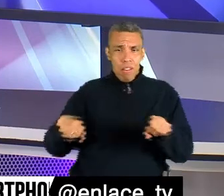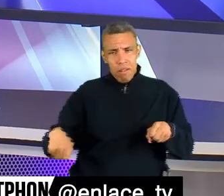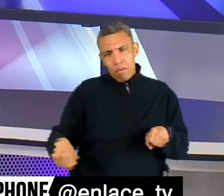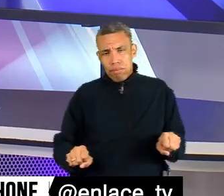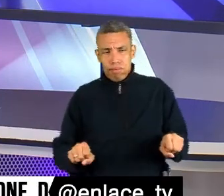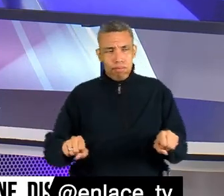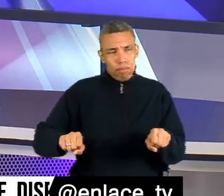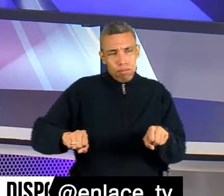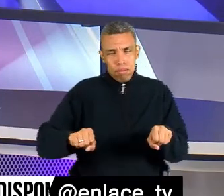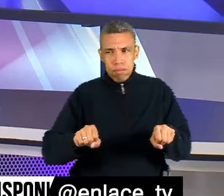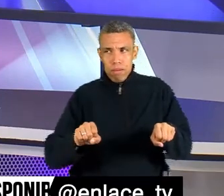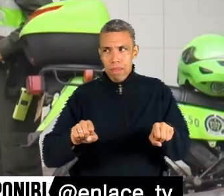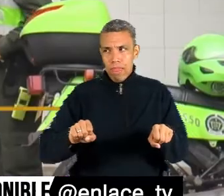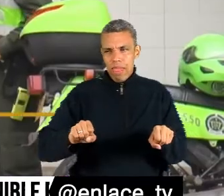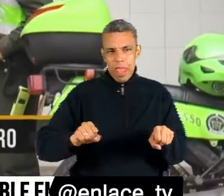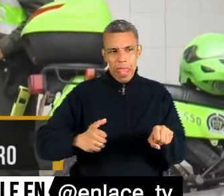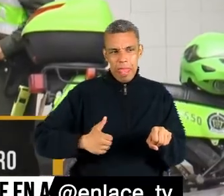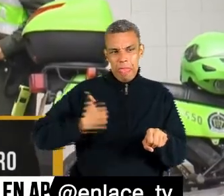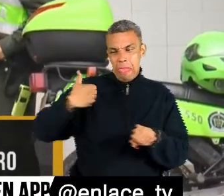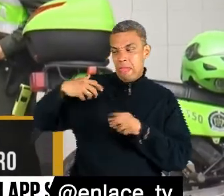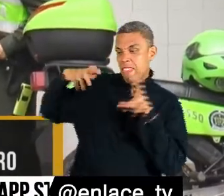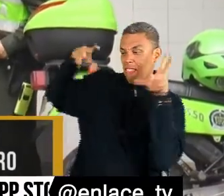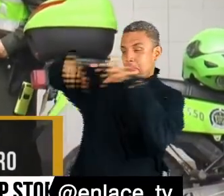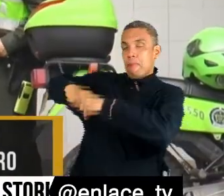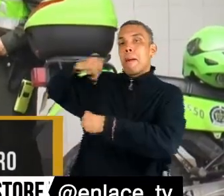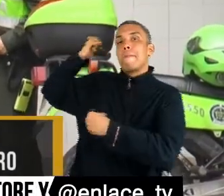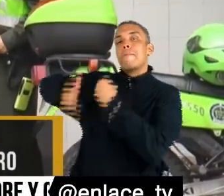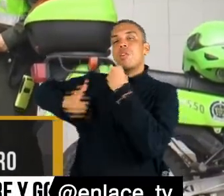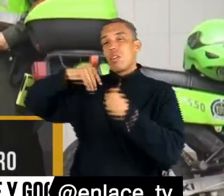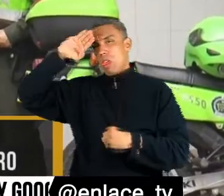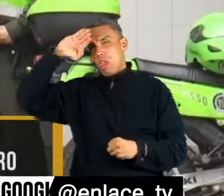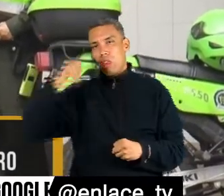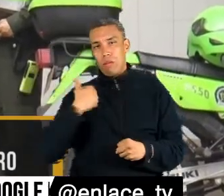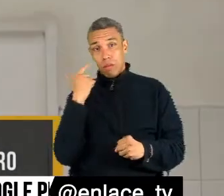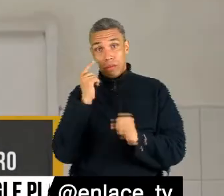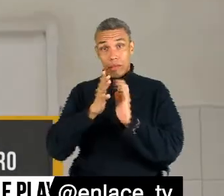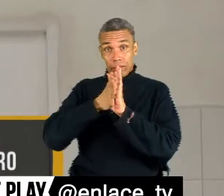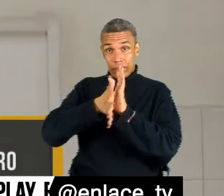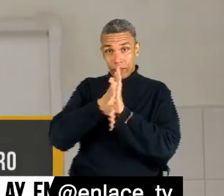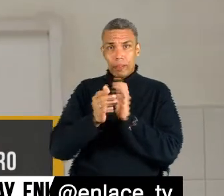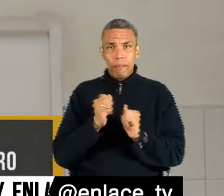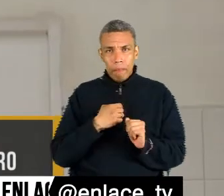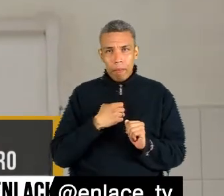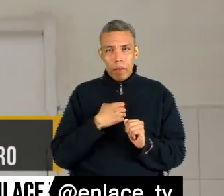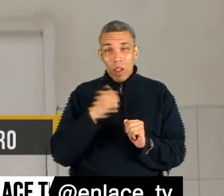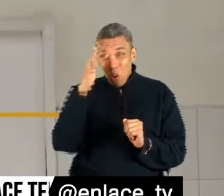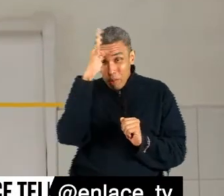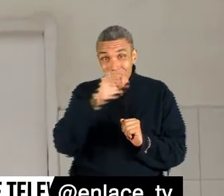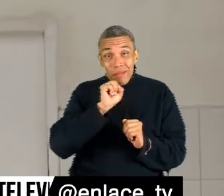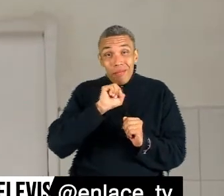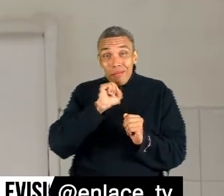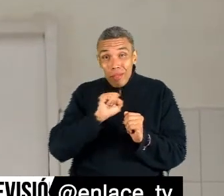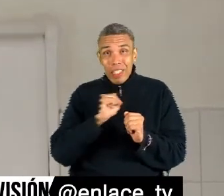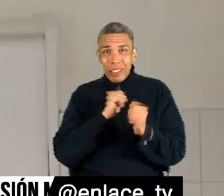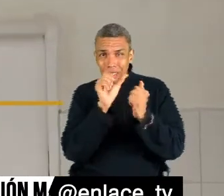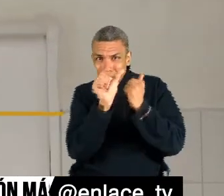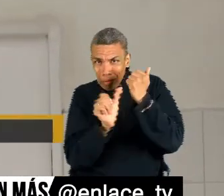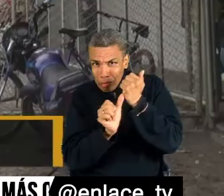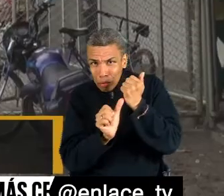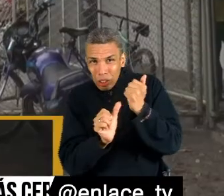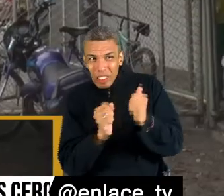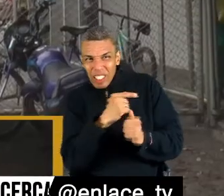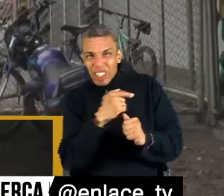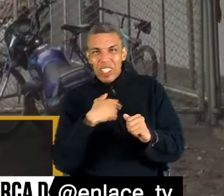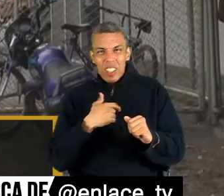Las Parrillas. Una grave revelación hizo este martes el subdirector científico del Hospital Regional del Magdalena Medio, Marlon Zapata.